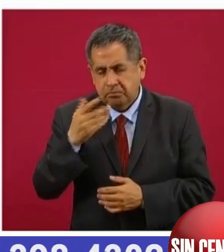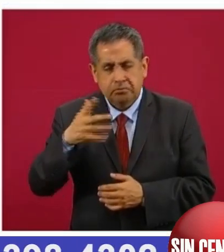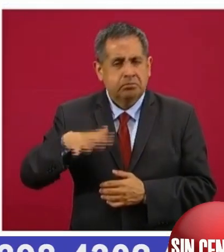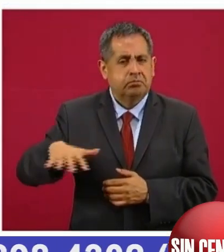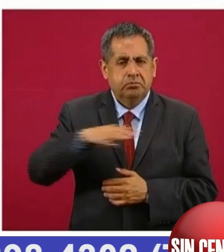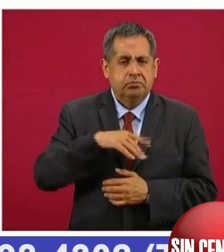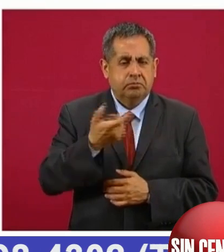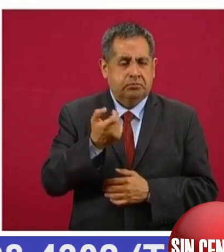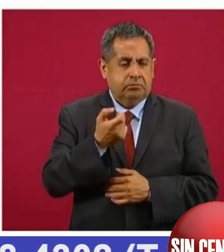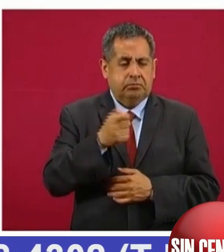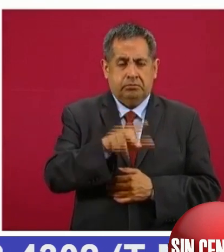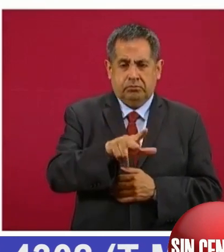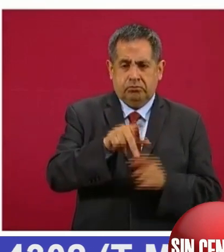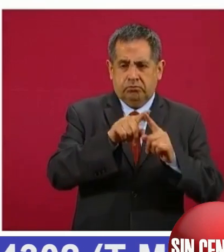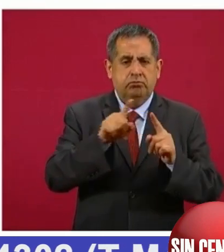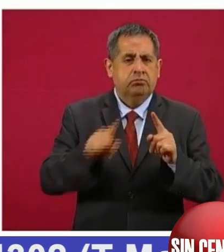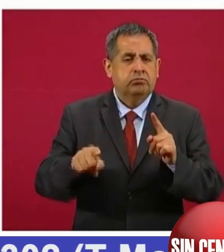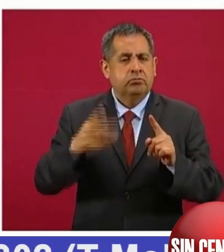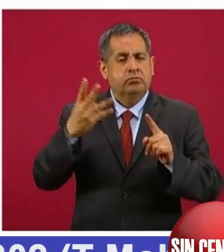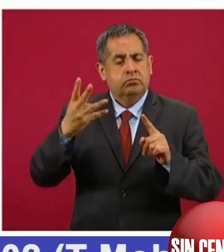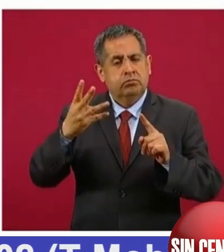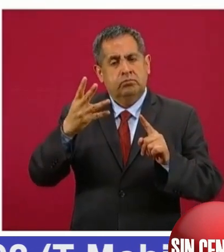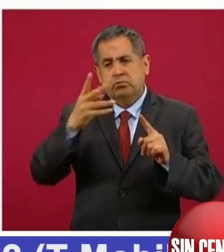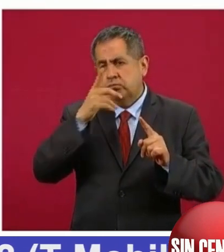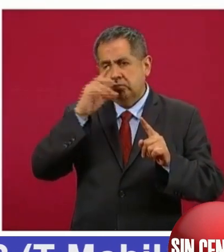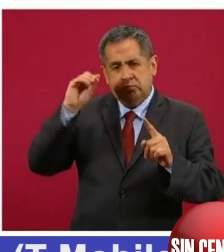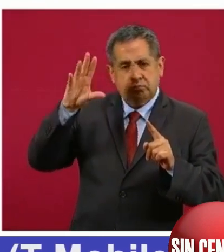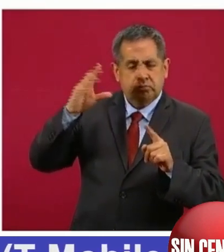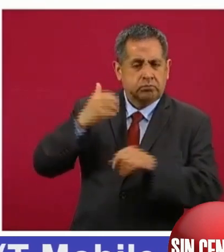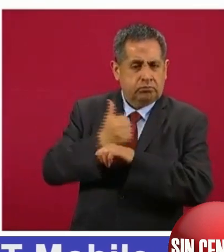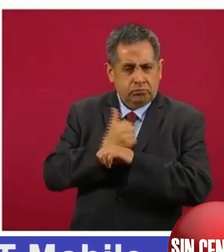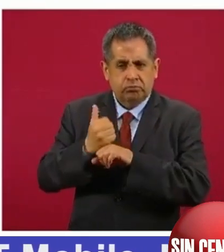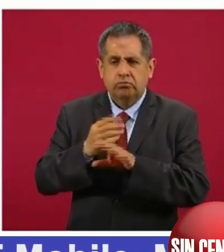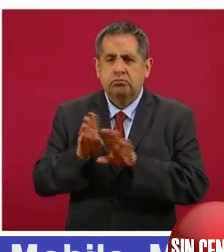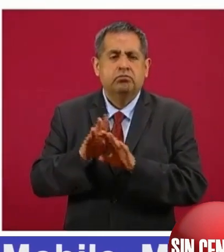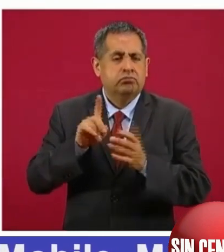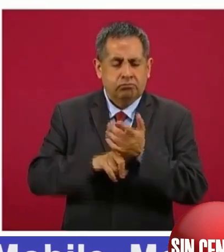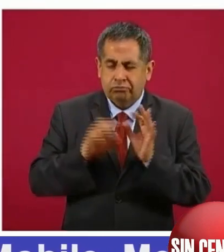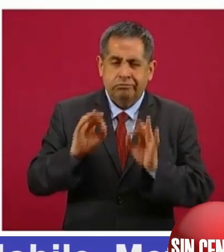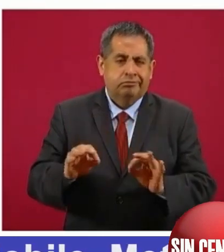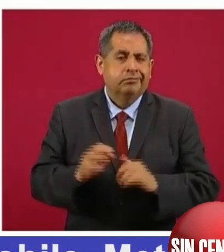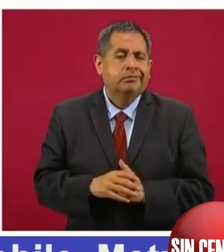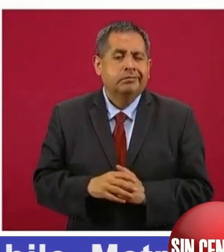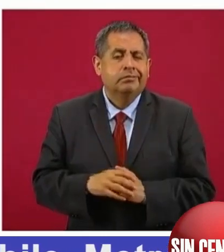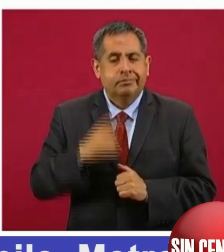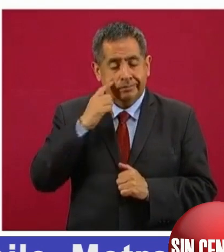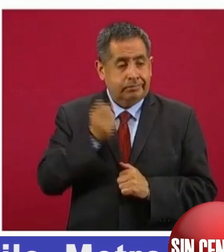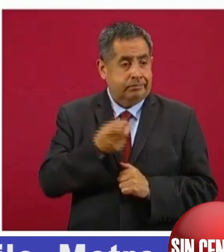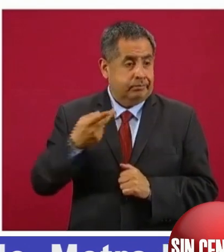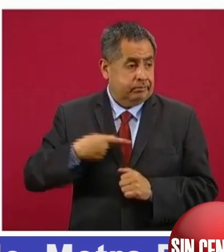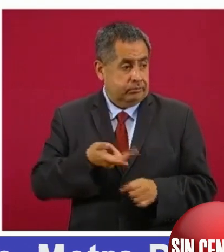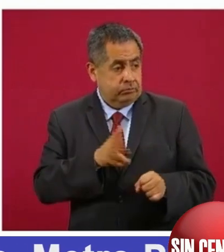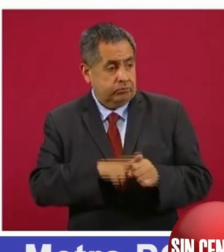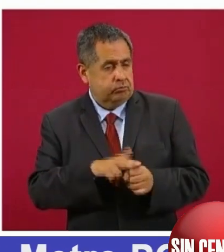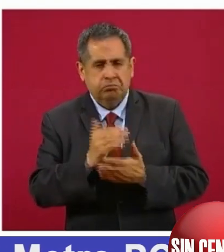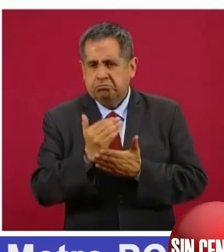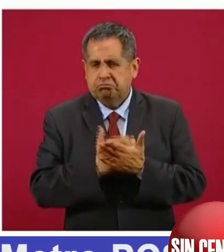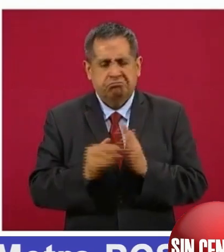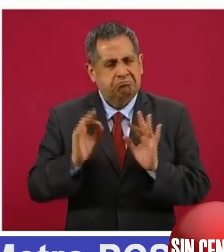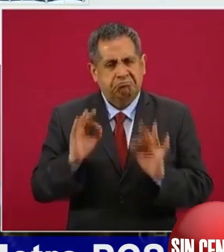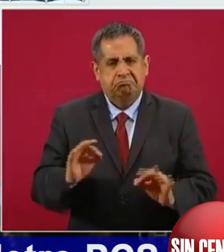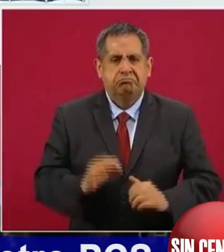28, también lleva ya 4 semáforos amarillos, reducción de defunciones, la siguiente, y reducción de la hospitalización. La